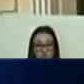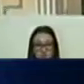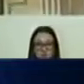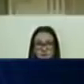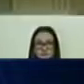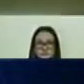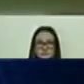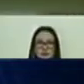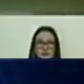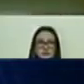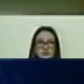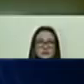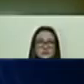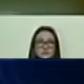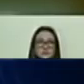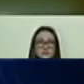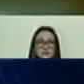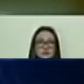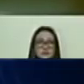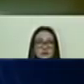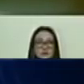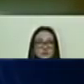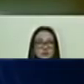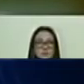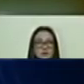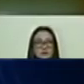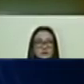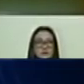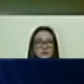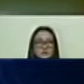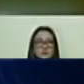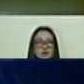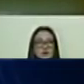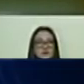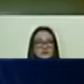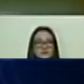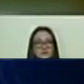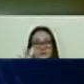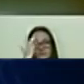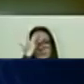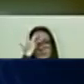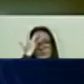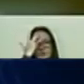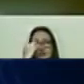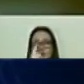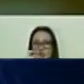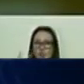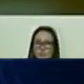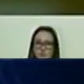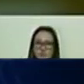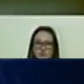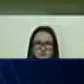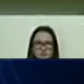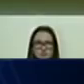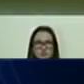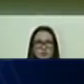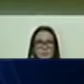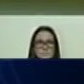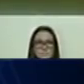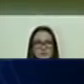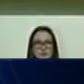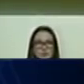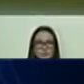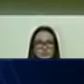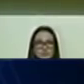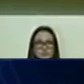prensa internacional con medios nacionales e internacionales hoy 15 de febrero del año 2018. La ronda de preguntas da